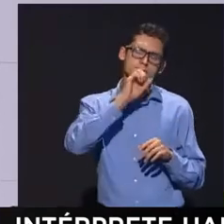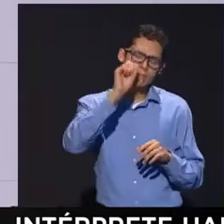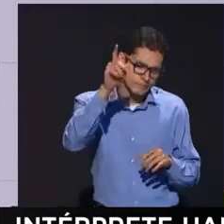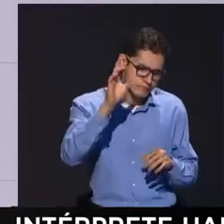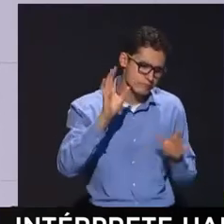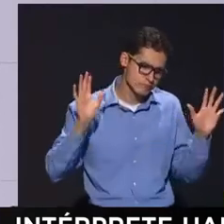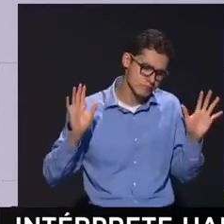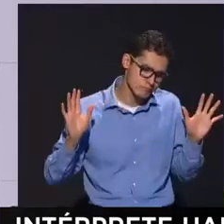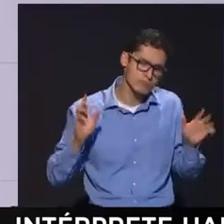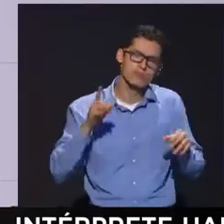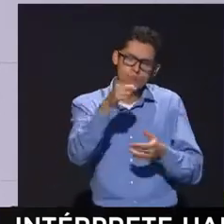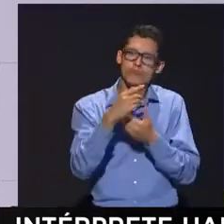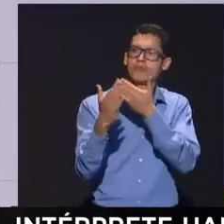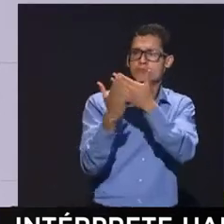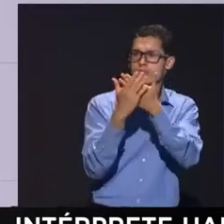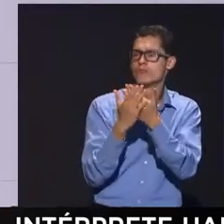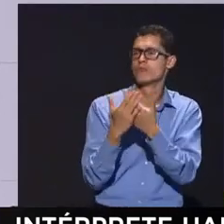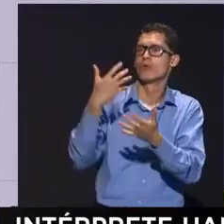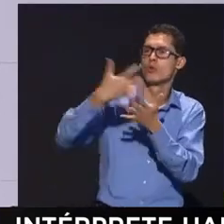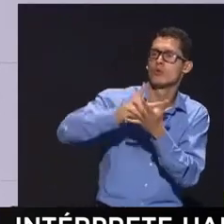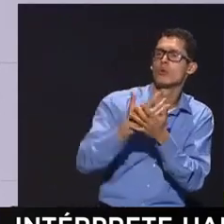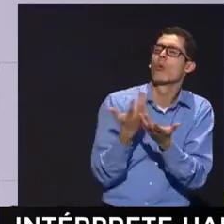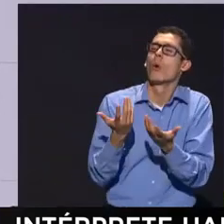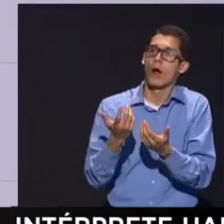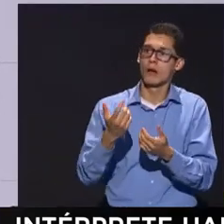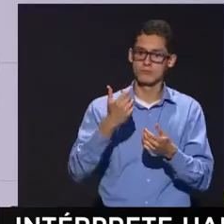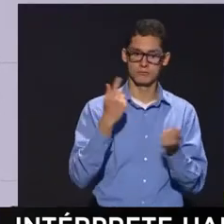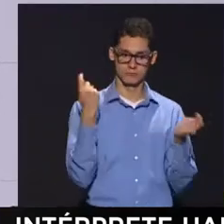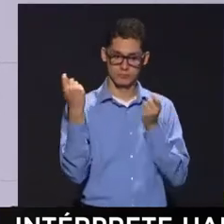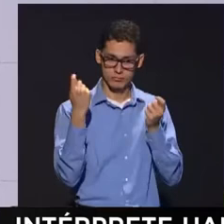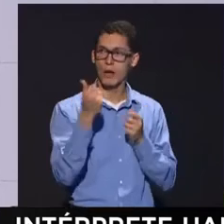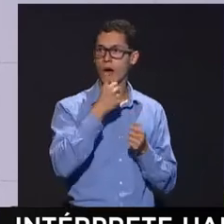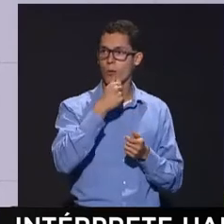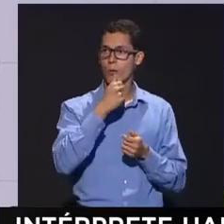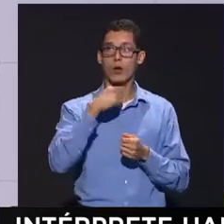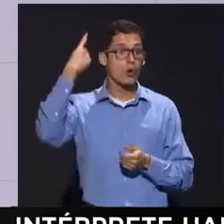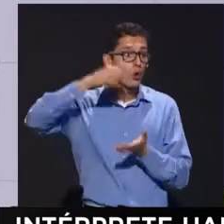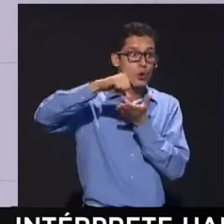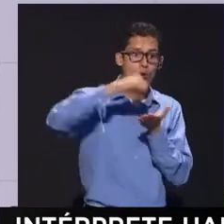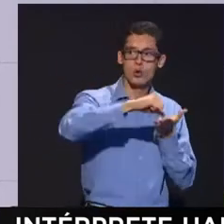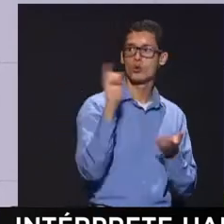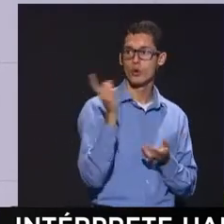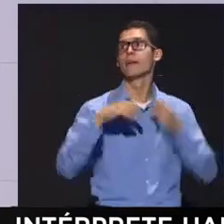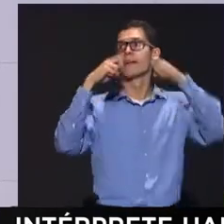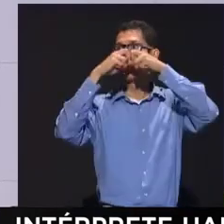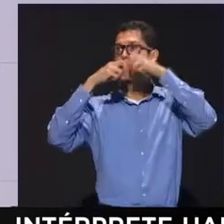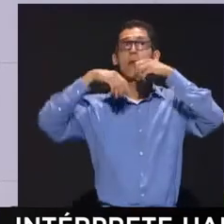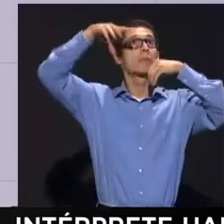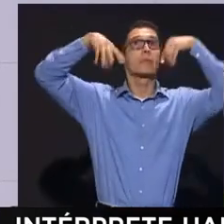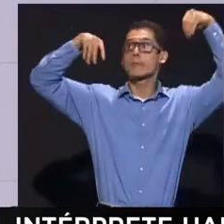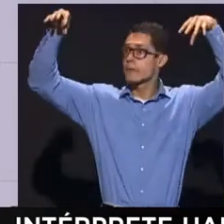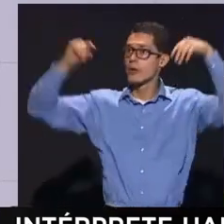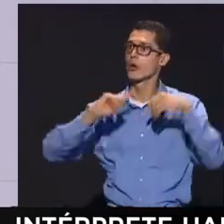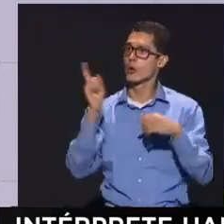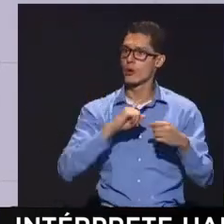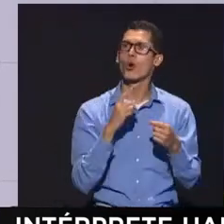algunos consejos, algunos tips para el uso eficiente del recurso, tanto del recurso hídrico, también como de la energía en esta época en que todos estamos